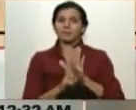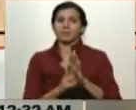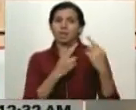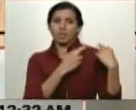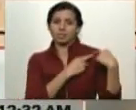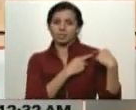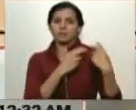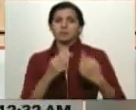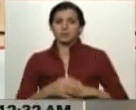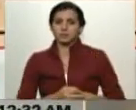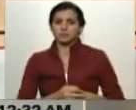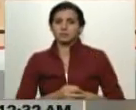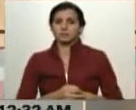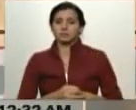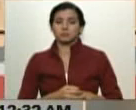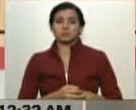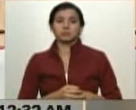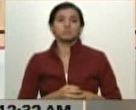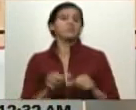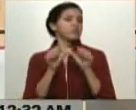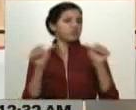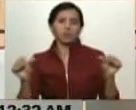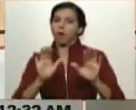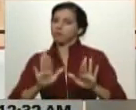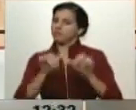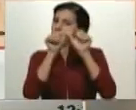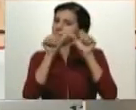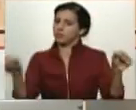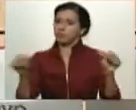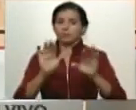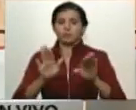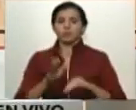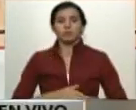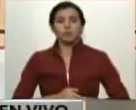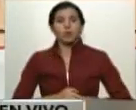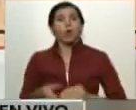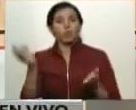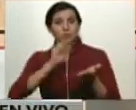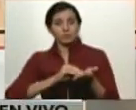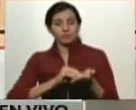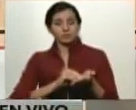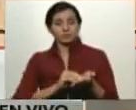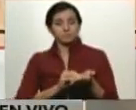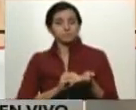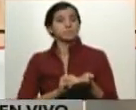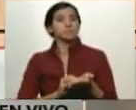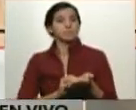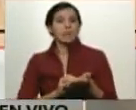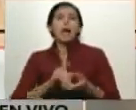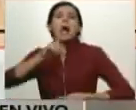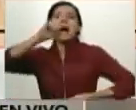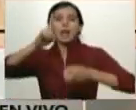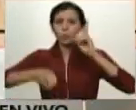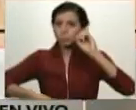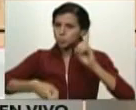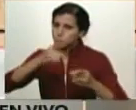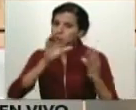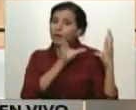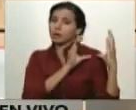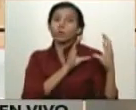este momento que son irreversibles. De nuevo digo, tenemos todavía unos cargos que no